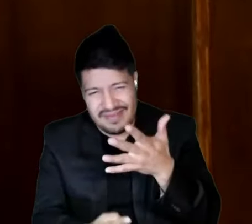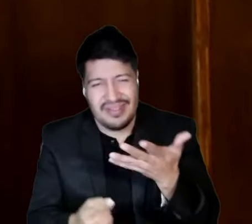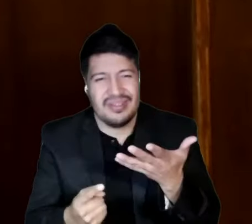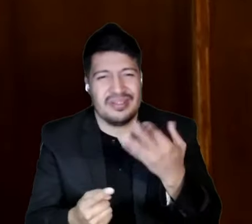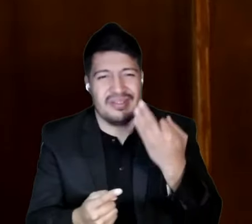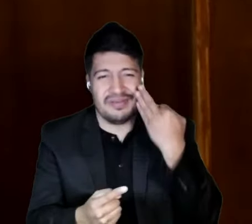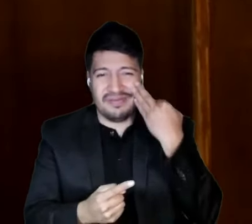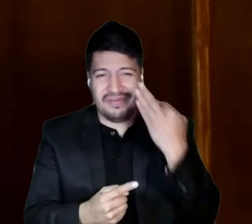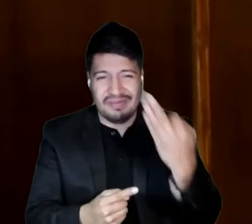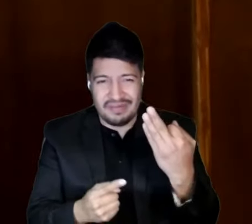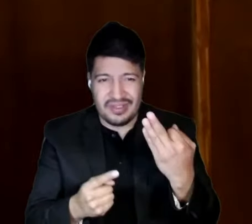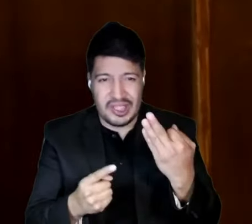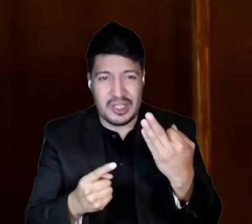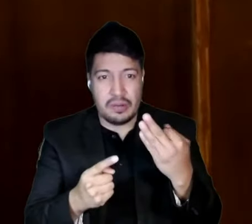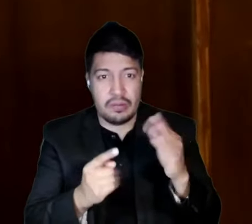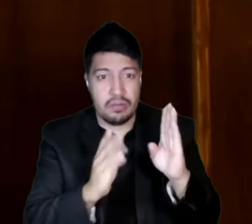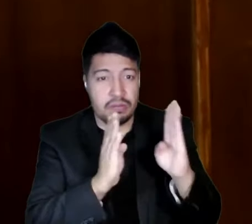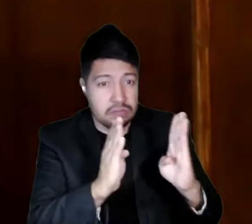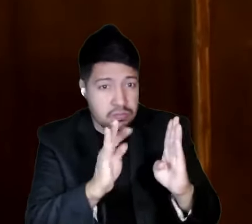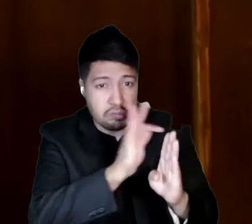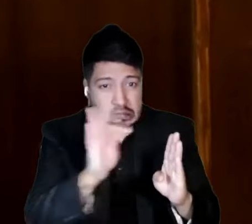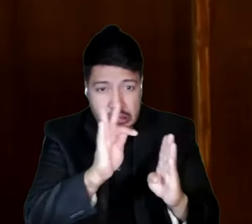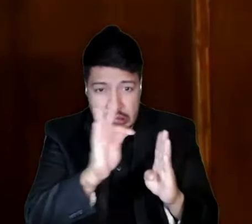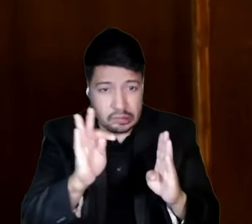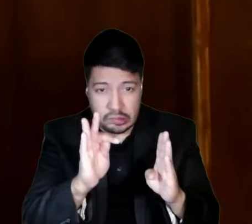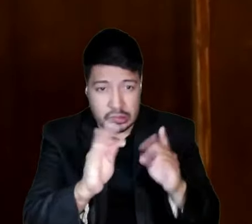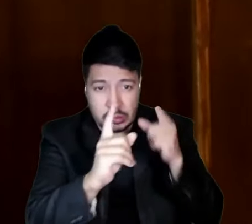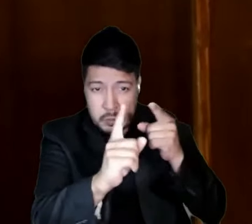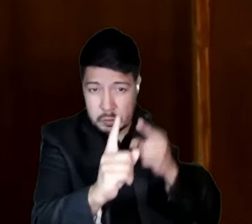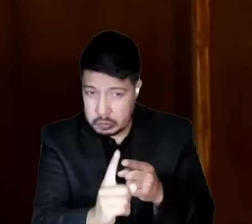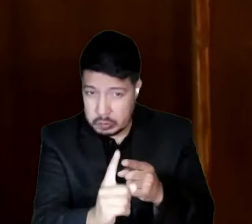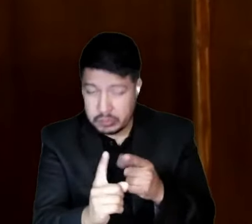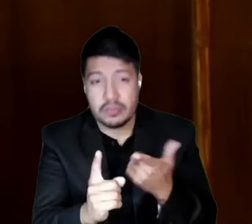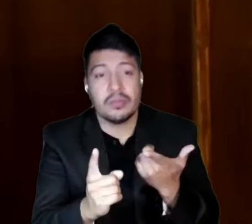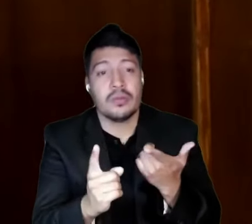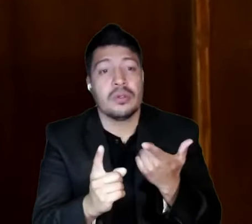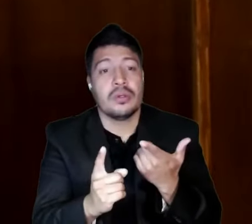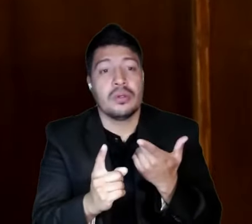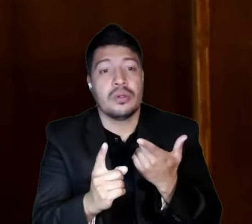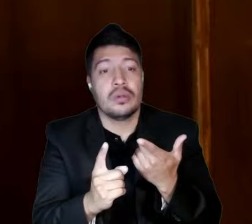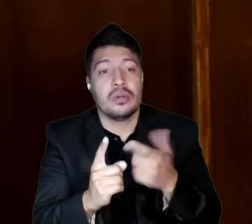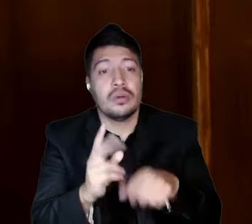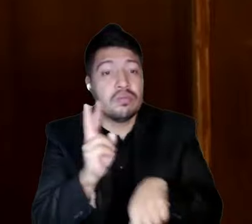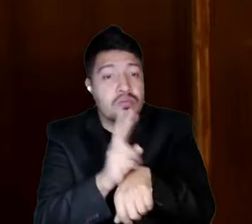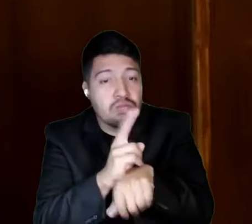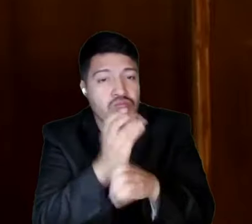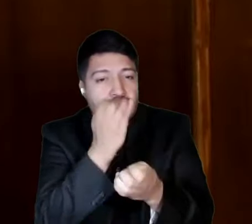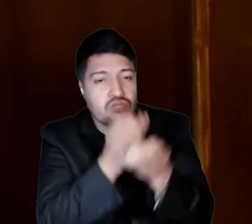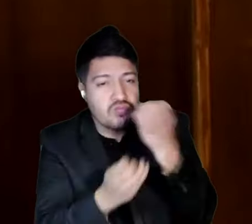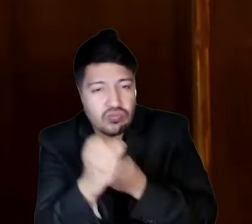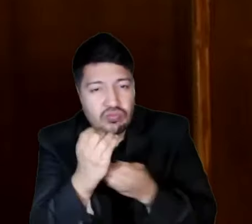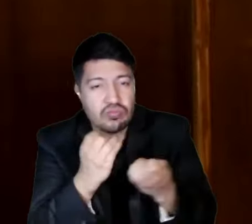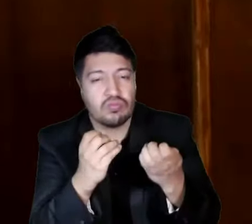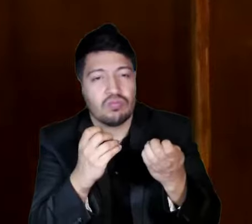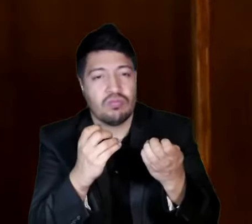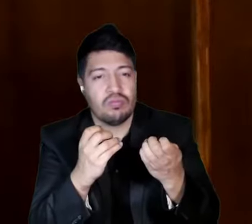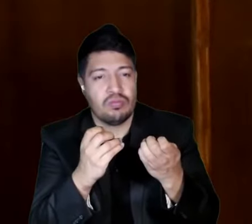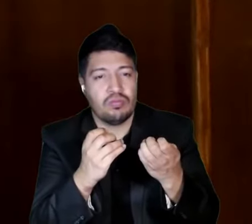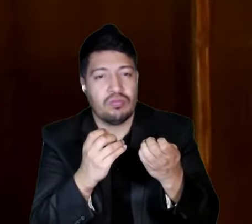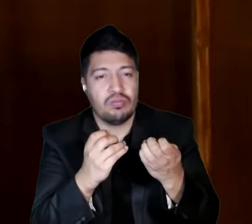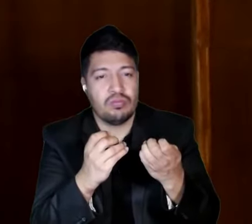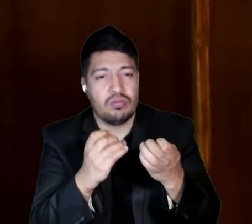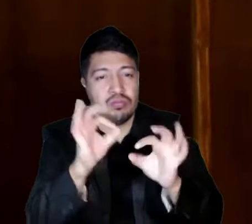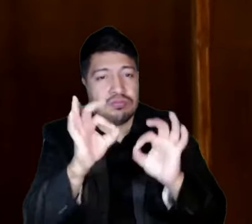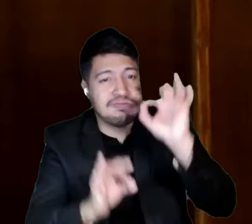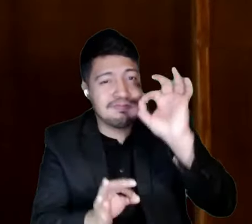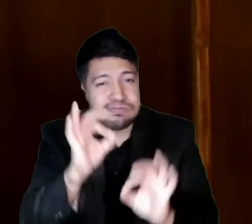control seguimiento de acciones y evaluación de resultados así como la determina seguimiento y evaluación de indicadores para el